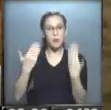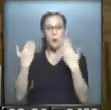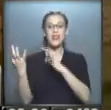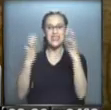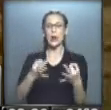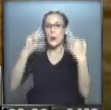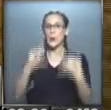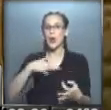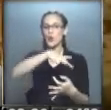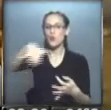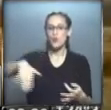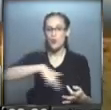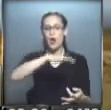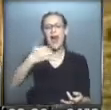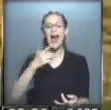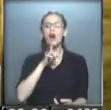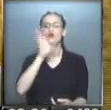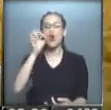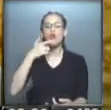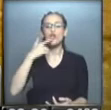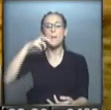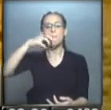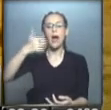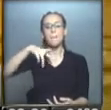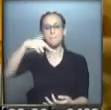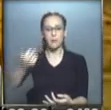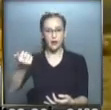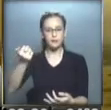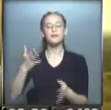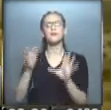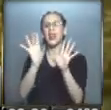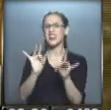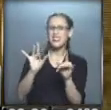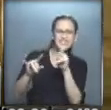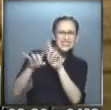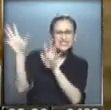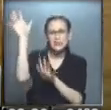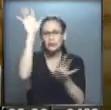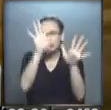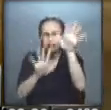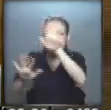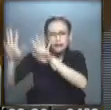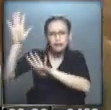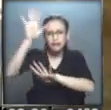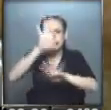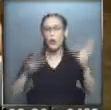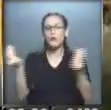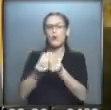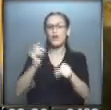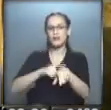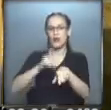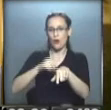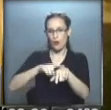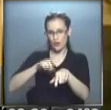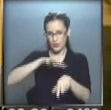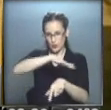a la localidad de Atos Pampa, después de un descenso complicado por la densa humareda y de haber estado refugiados varias horas.